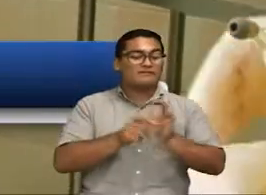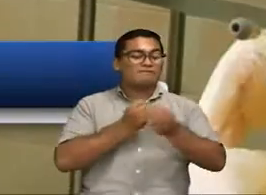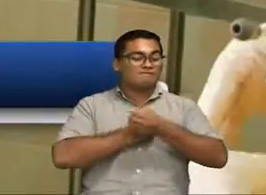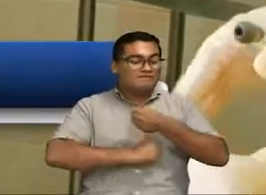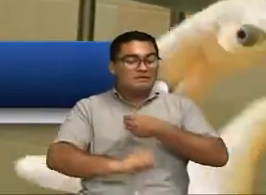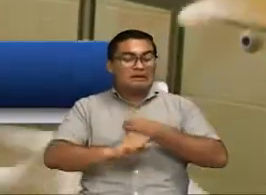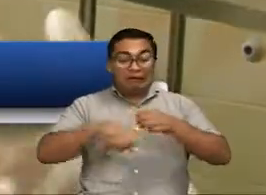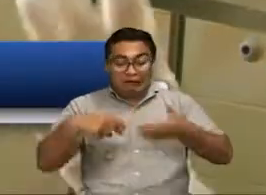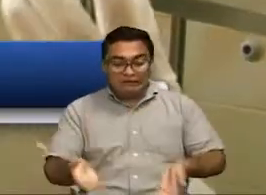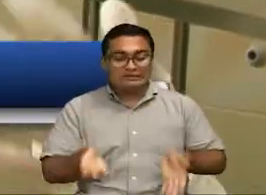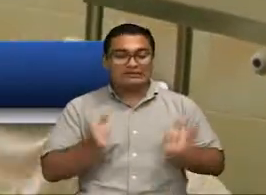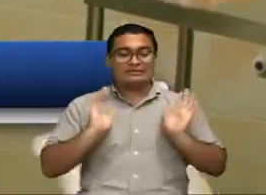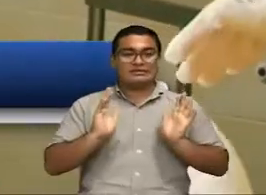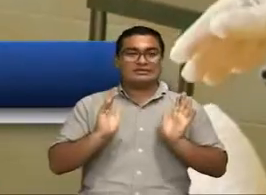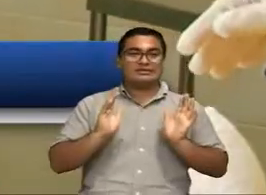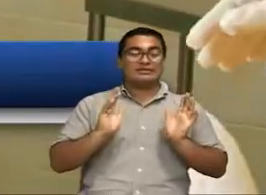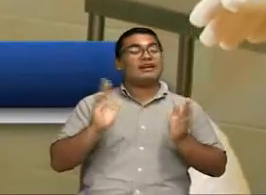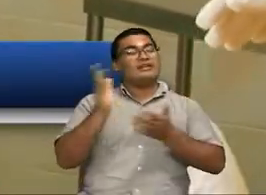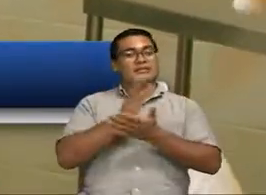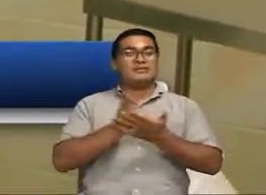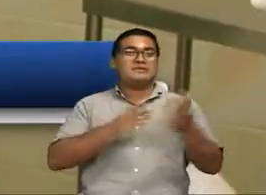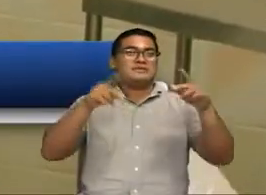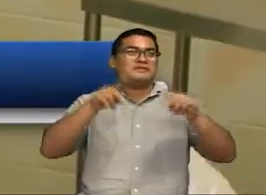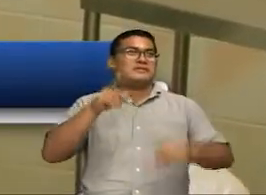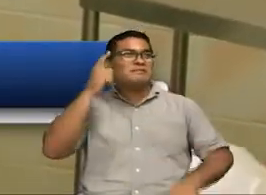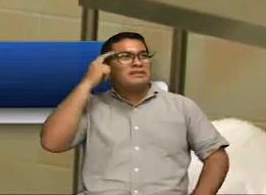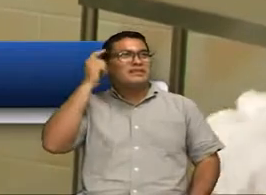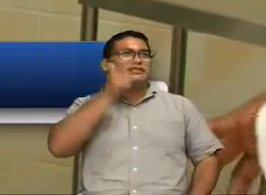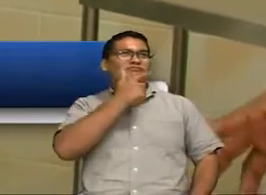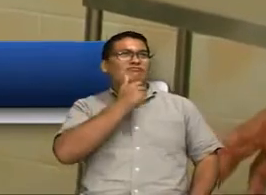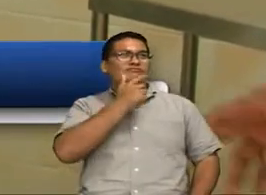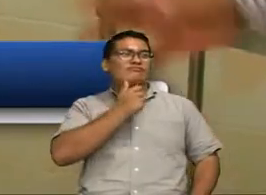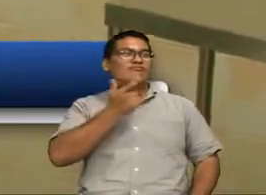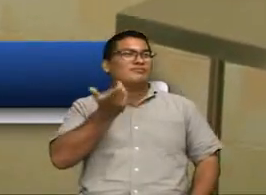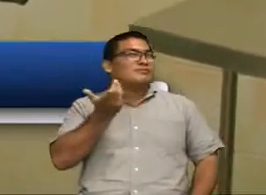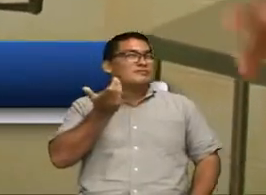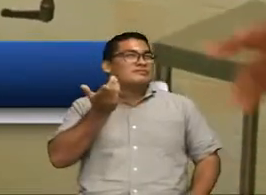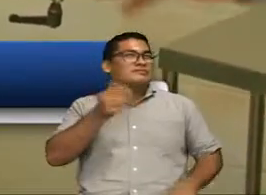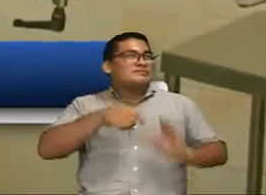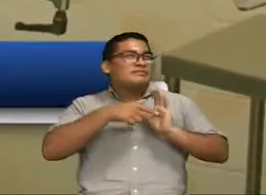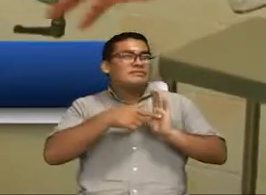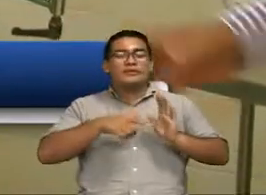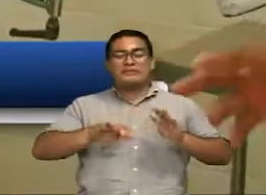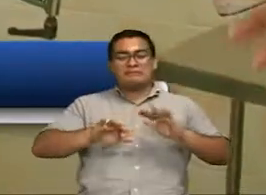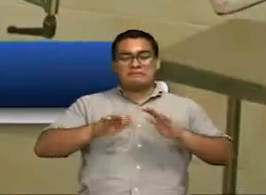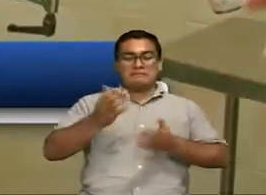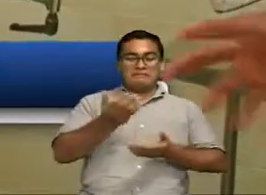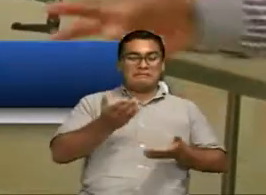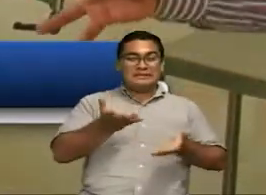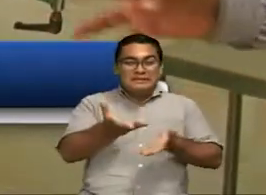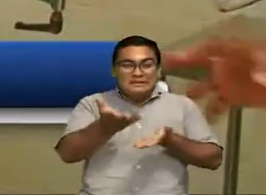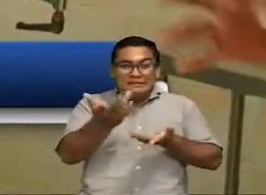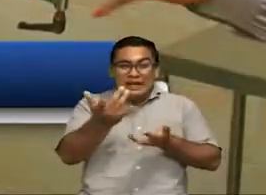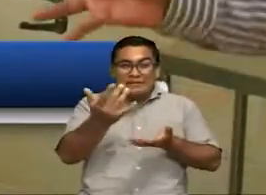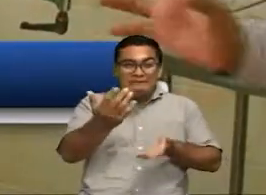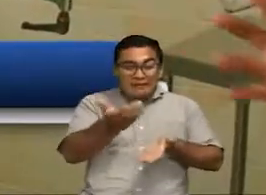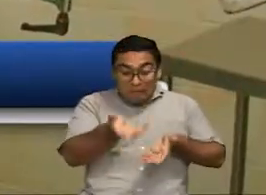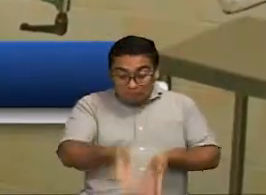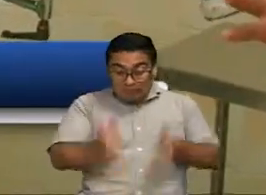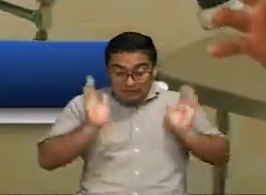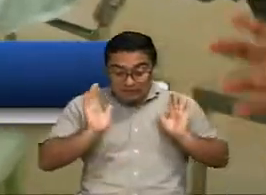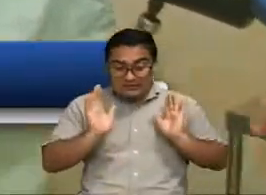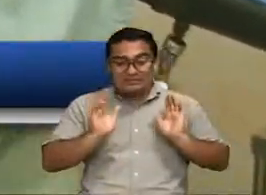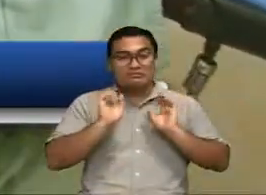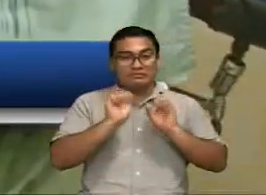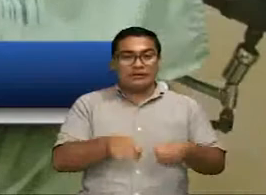caiga, de que alguna persona ya está pensando, algunos televidentes, y estar así, pues puede caer el bebé,